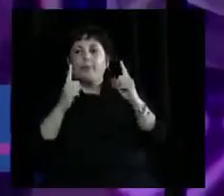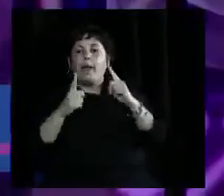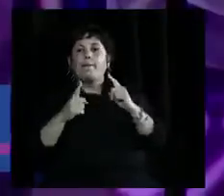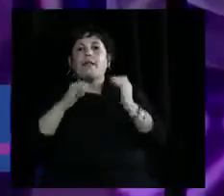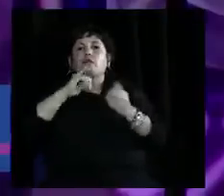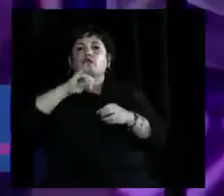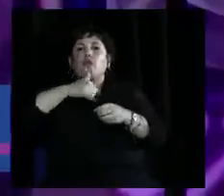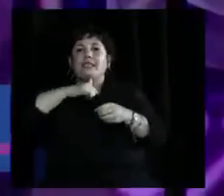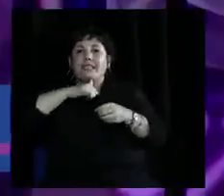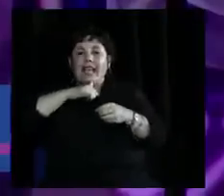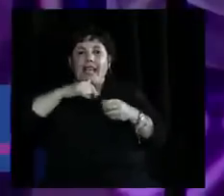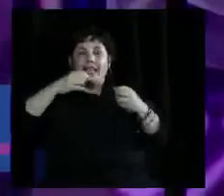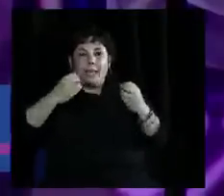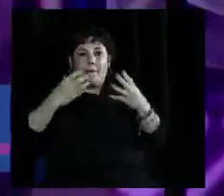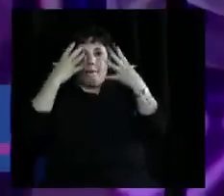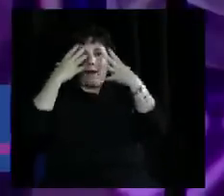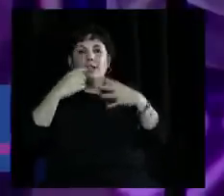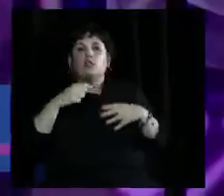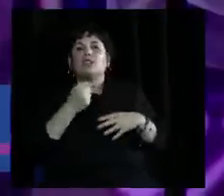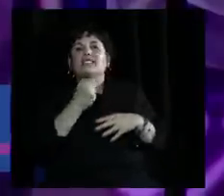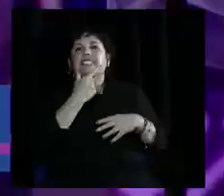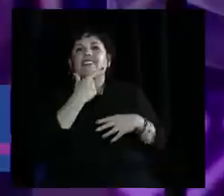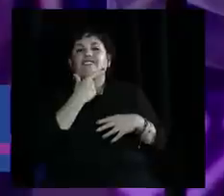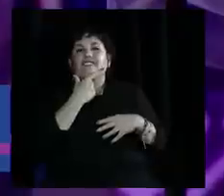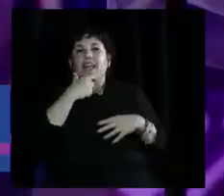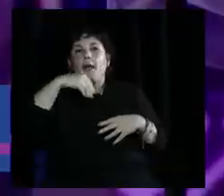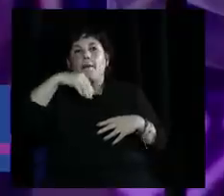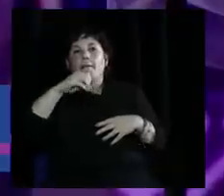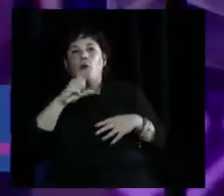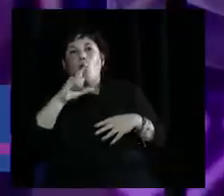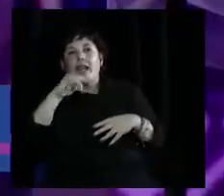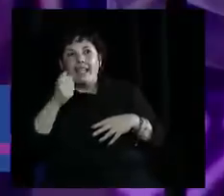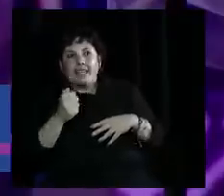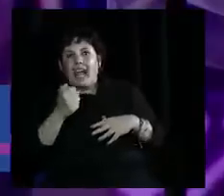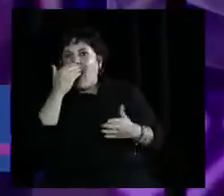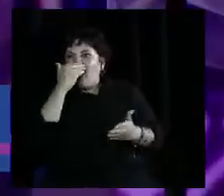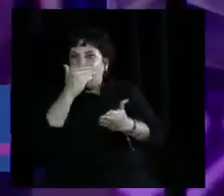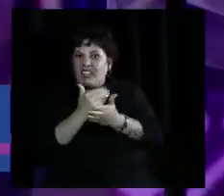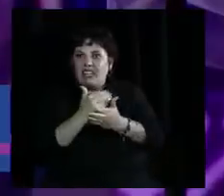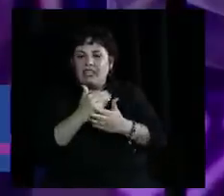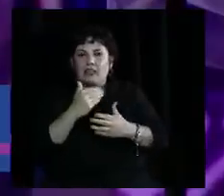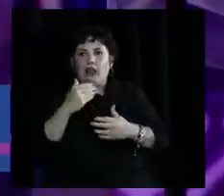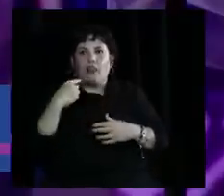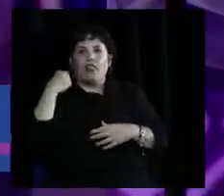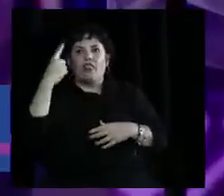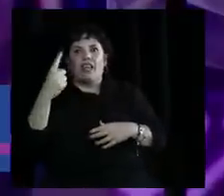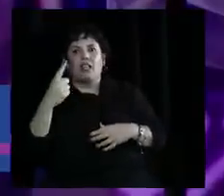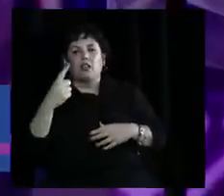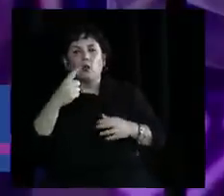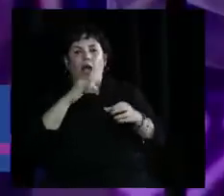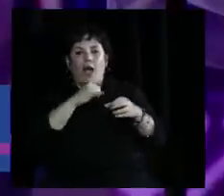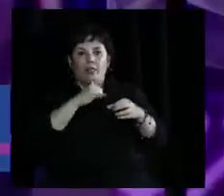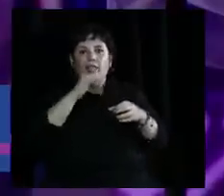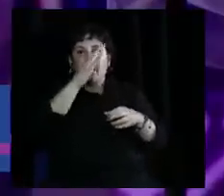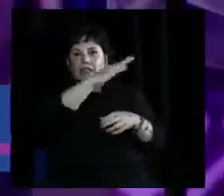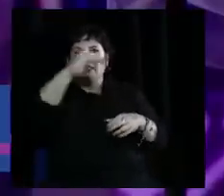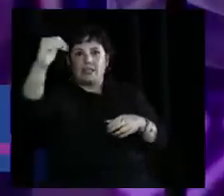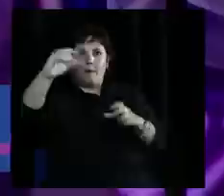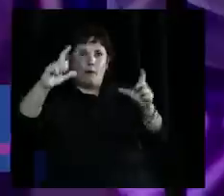entrevista que le hicimos acá al Chifle Molina fue tal que finalmente el directorio de ANTEL lo citó a la